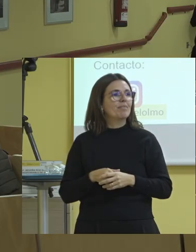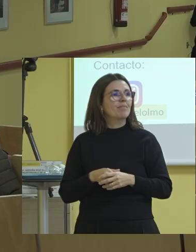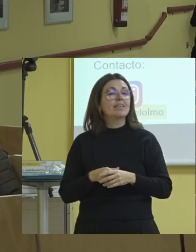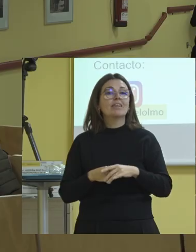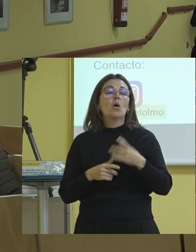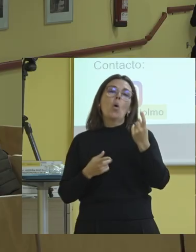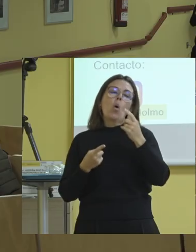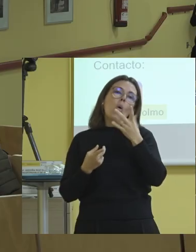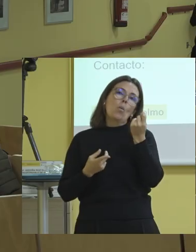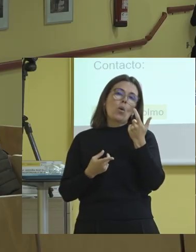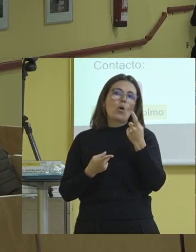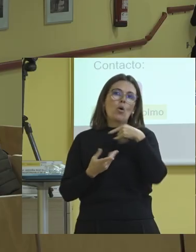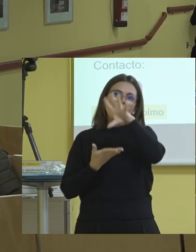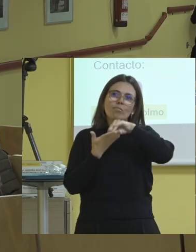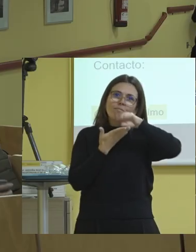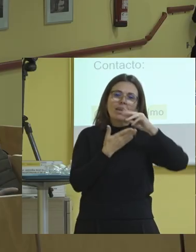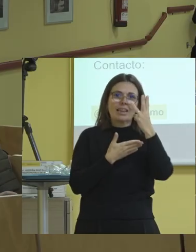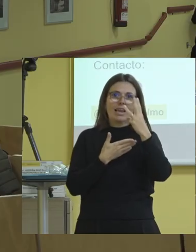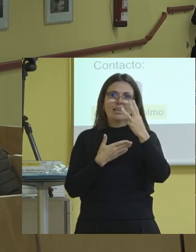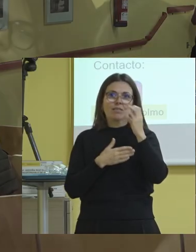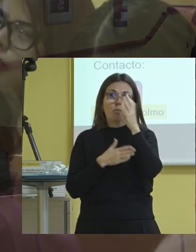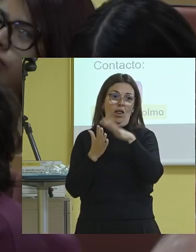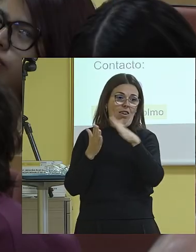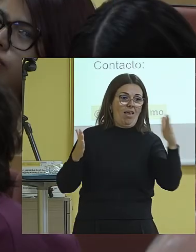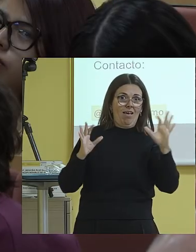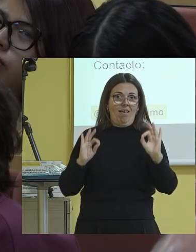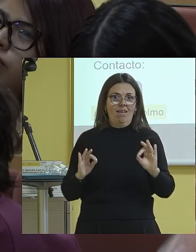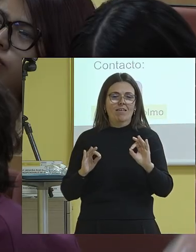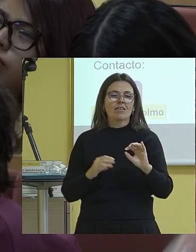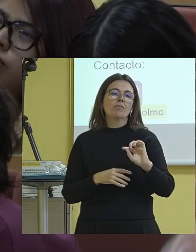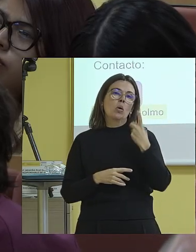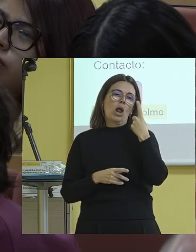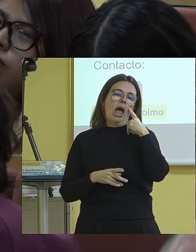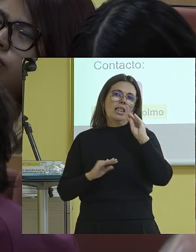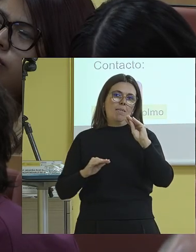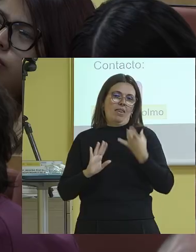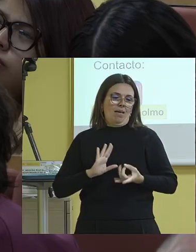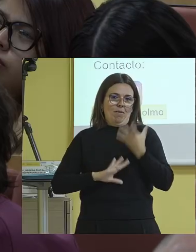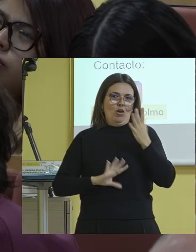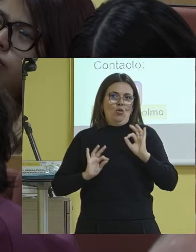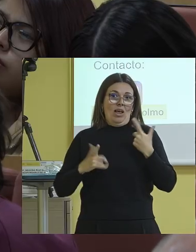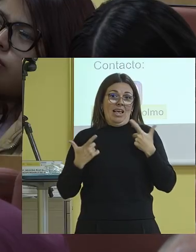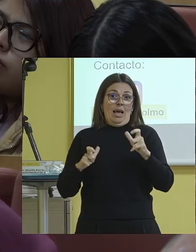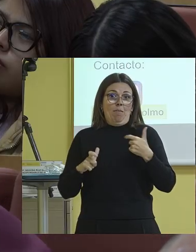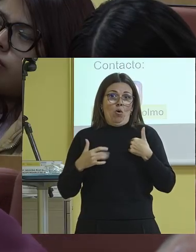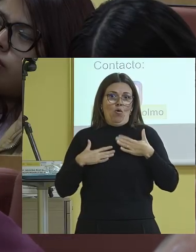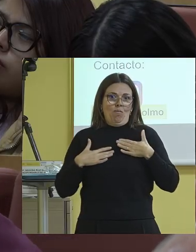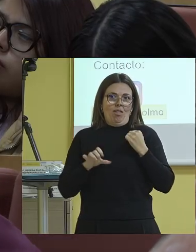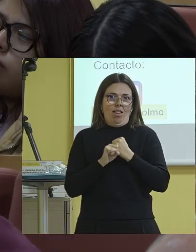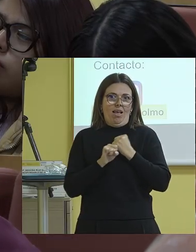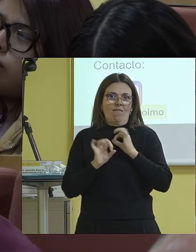Reuniendo un poco las tres ponencias, a mí quizá me surge una llamada. En el campo en el que yo me